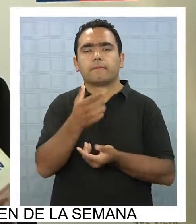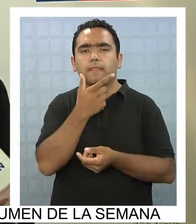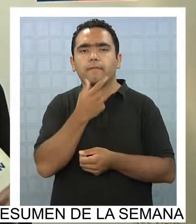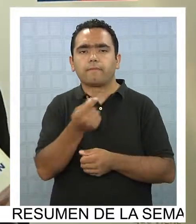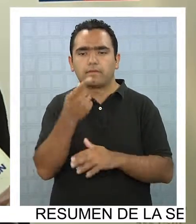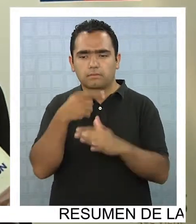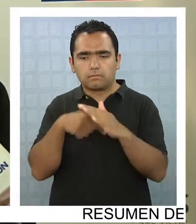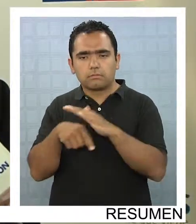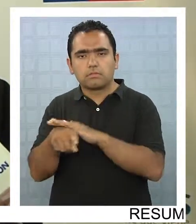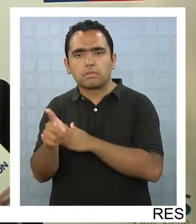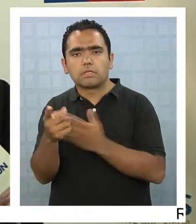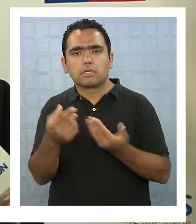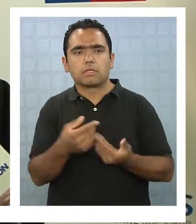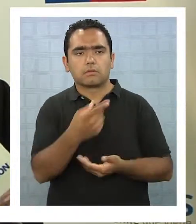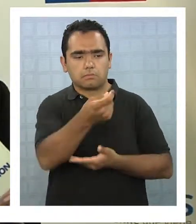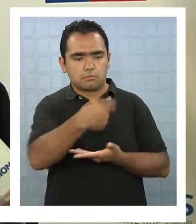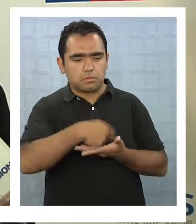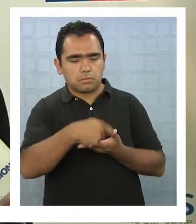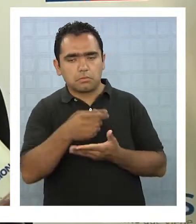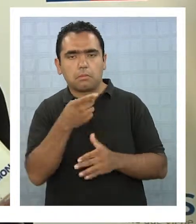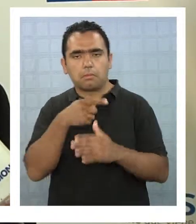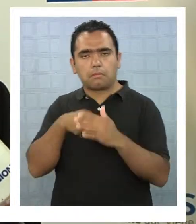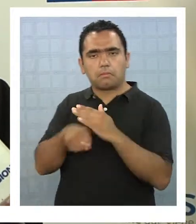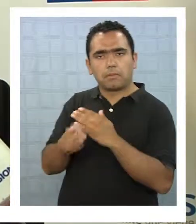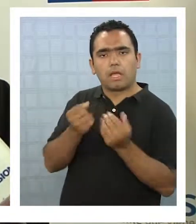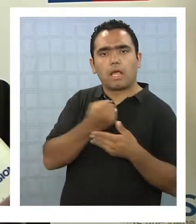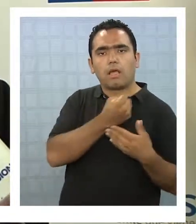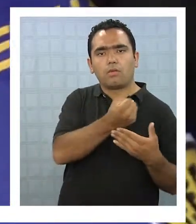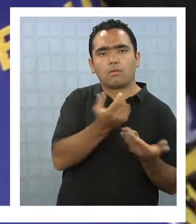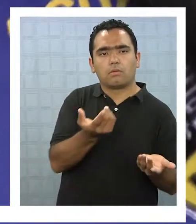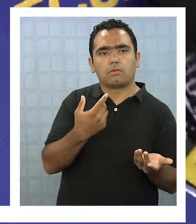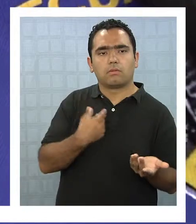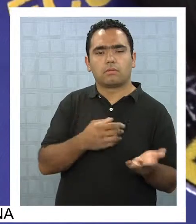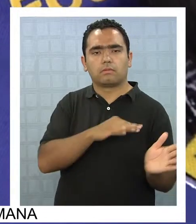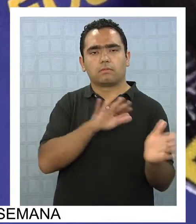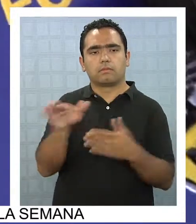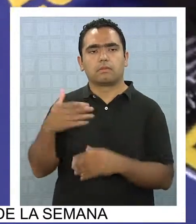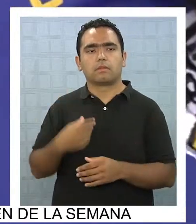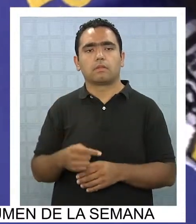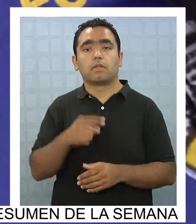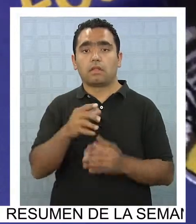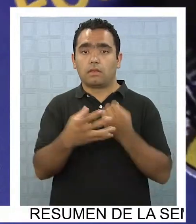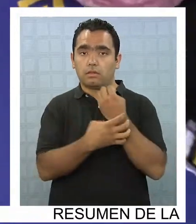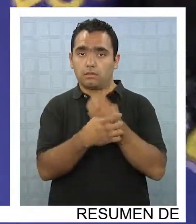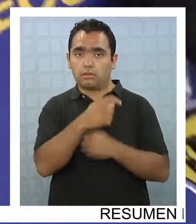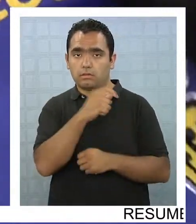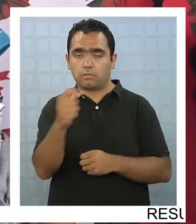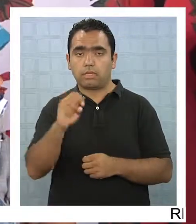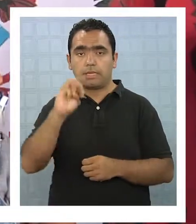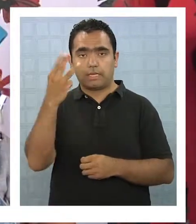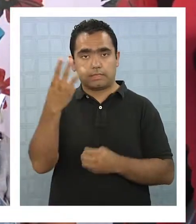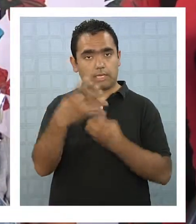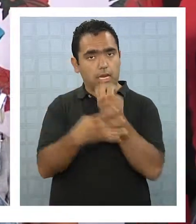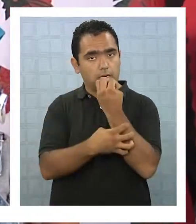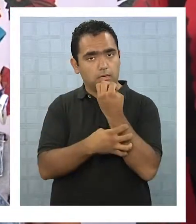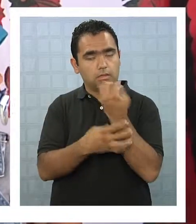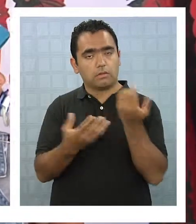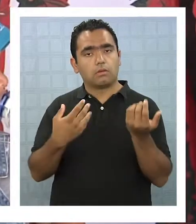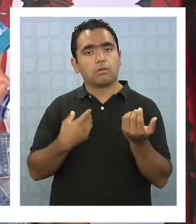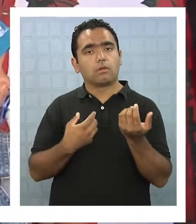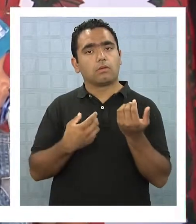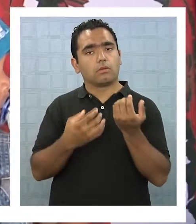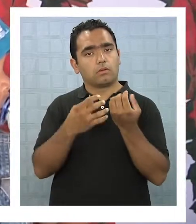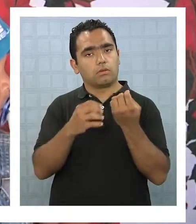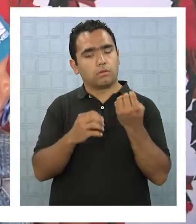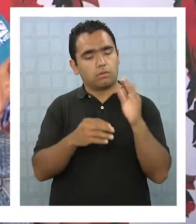facilitando este ingreso ilegal de personas que no son nacionales y que no son residentes. Si bien Tarapacá es la tercera región con mayor número